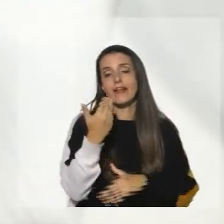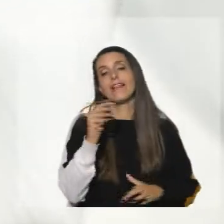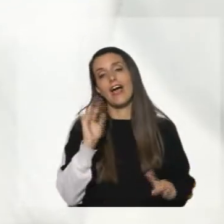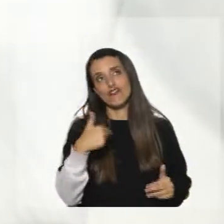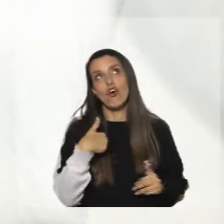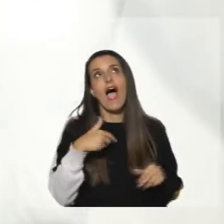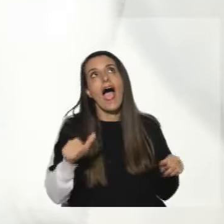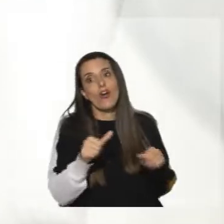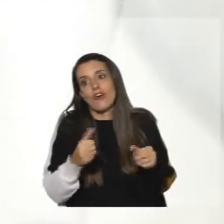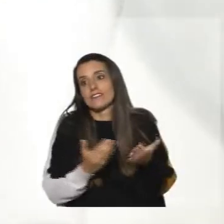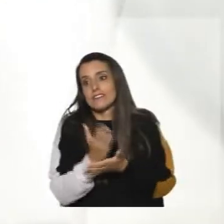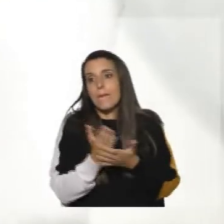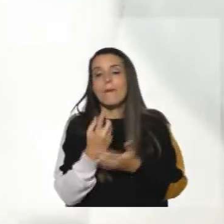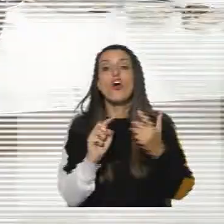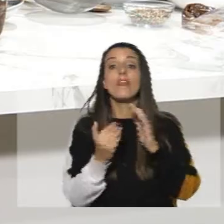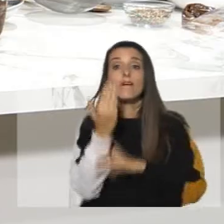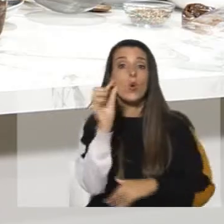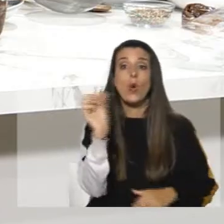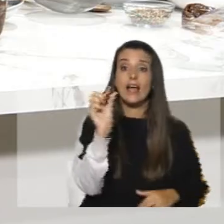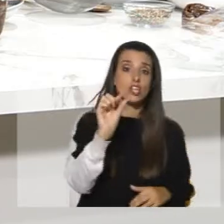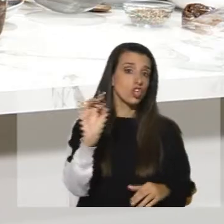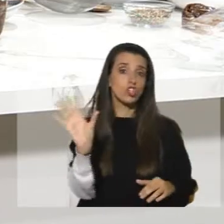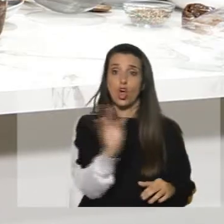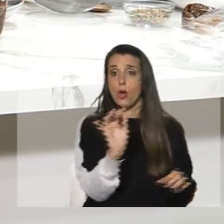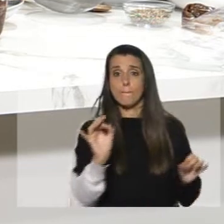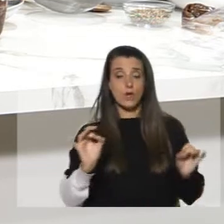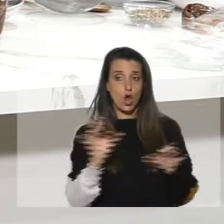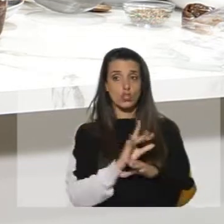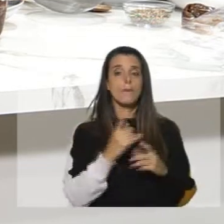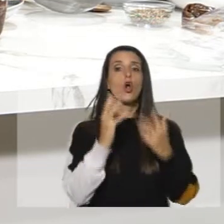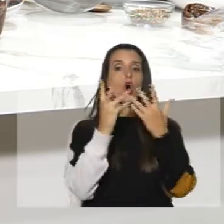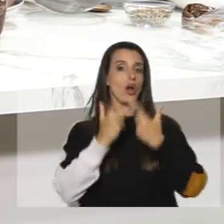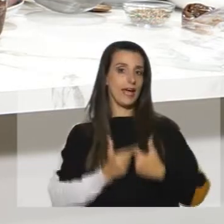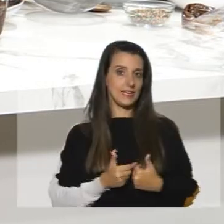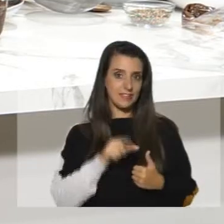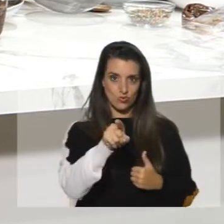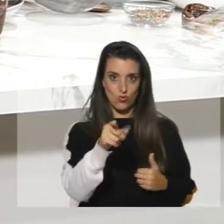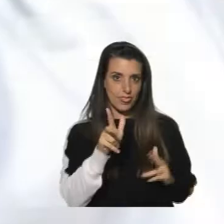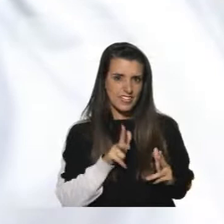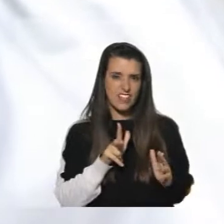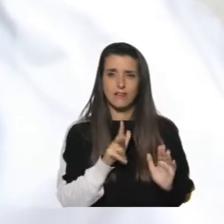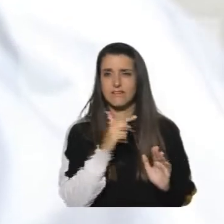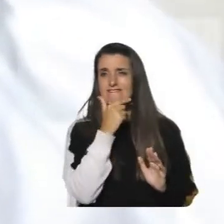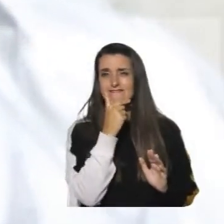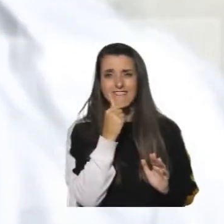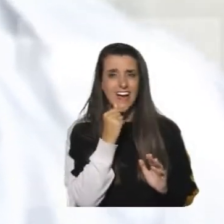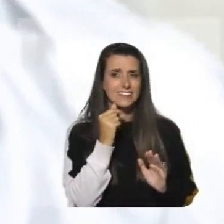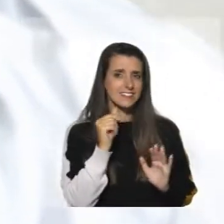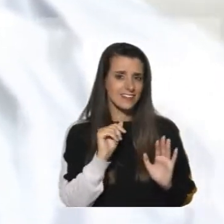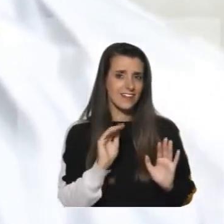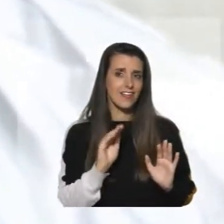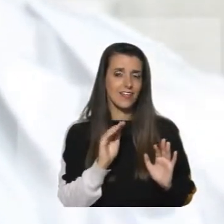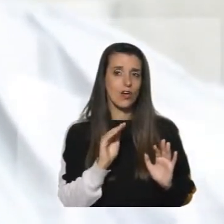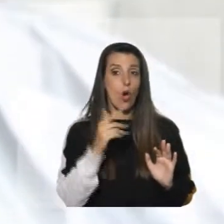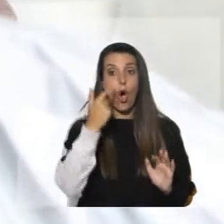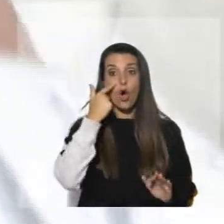dedico a esto, pero en de mañana en un ratito armé todo. Sí, pero sea. Si lo haces organizadamente, como decís tú, Mari, claro. me parece que es más sencillo. Por eso esos tips, cuida la